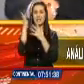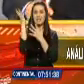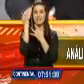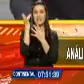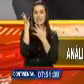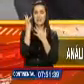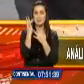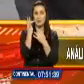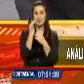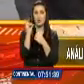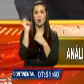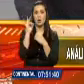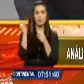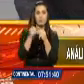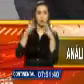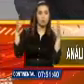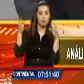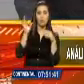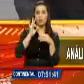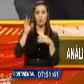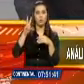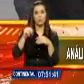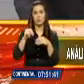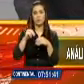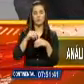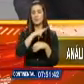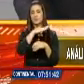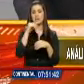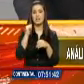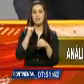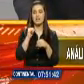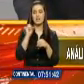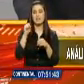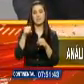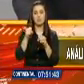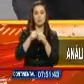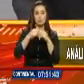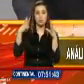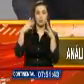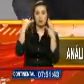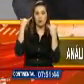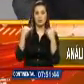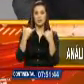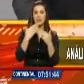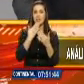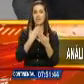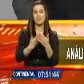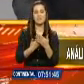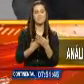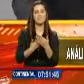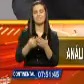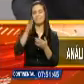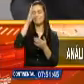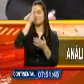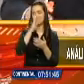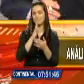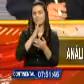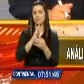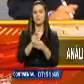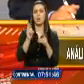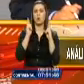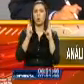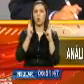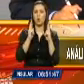nos bombardean o no. Y si pasa el momento sin bombardeo, decimos gracias a Dios. Y